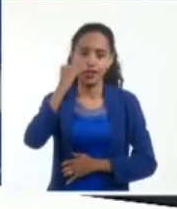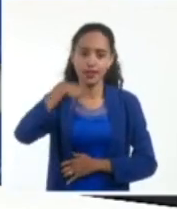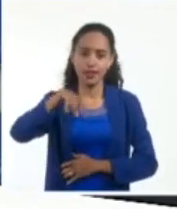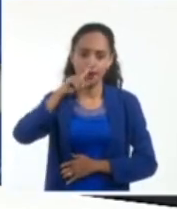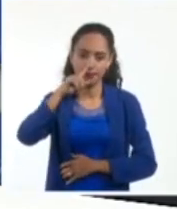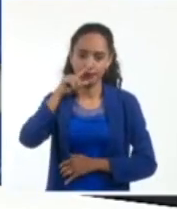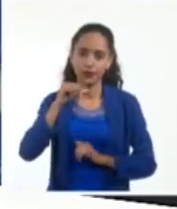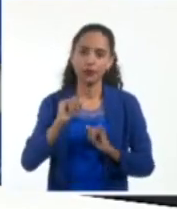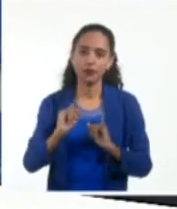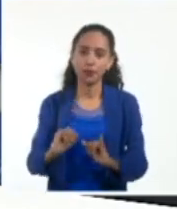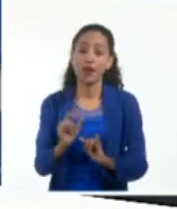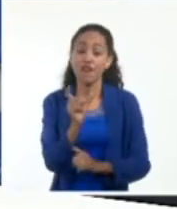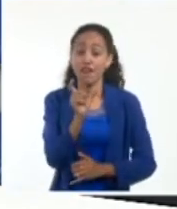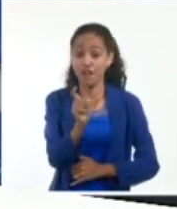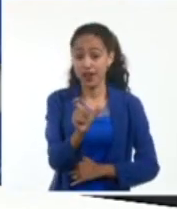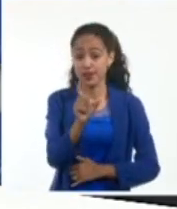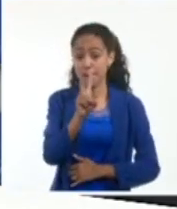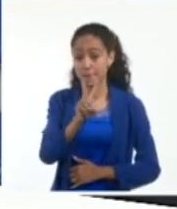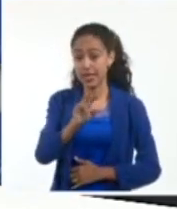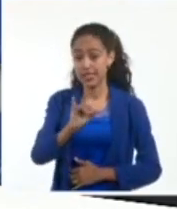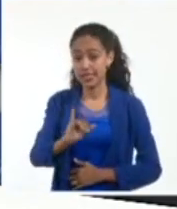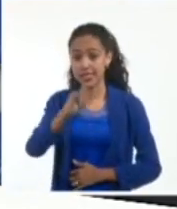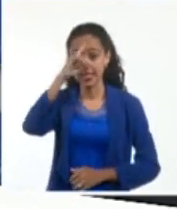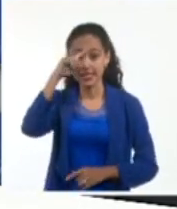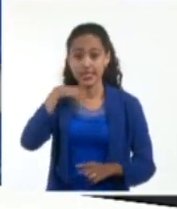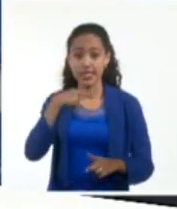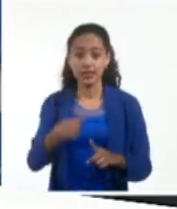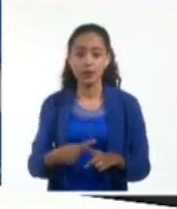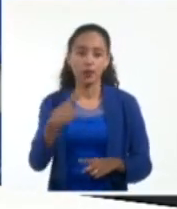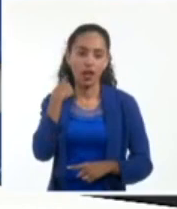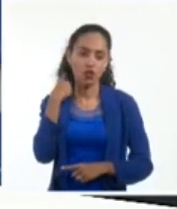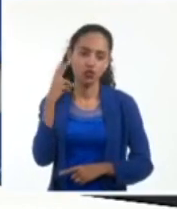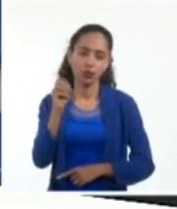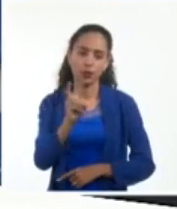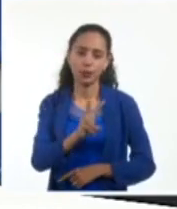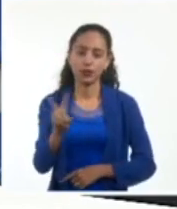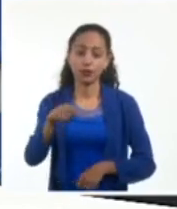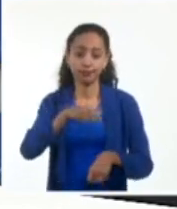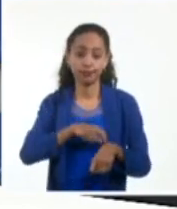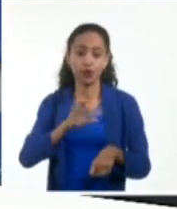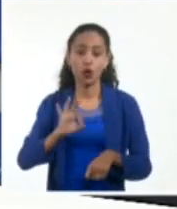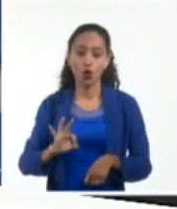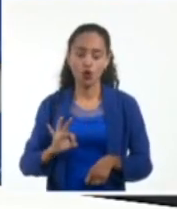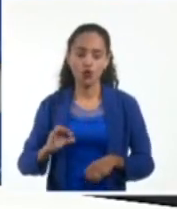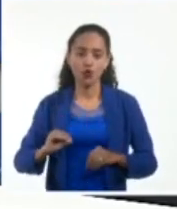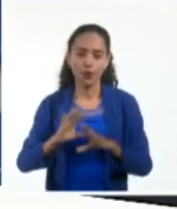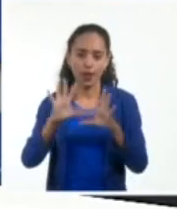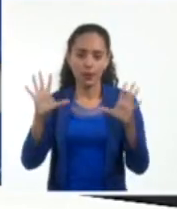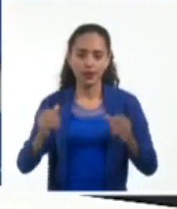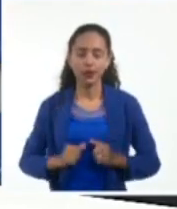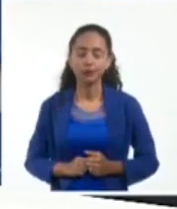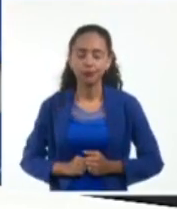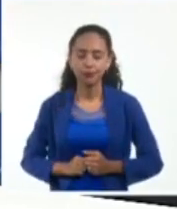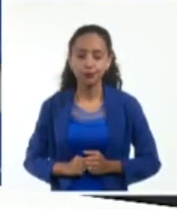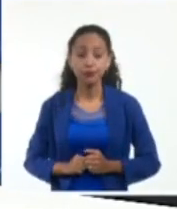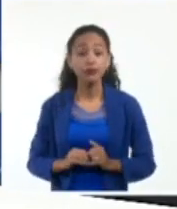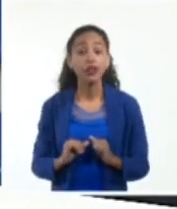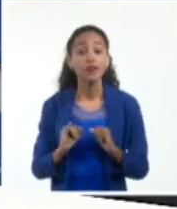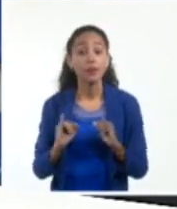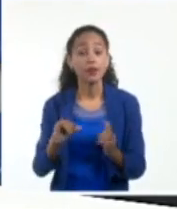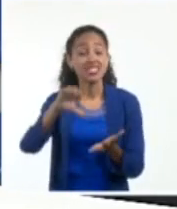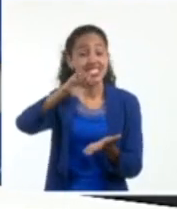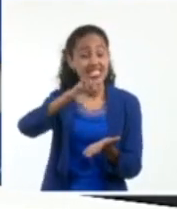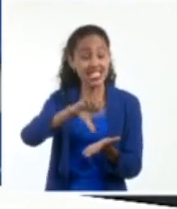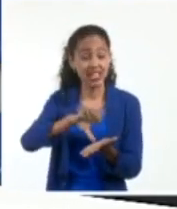Ian, con fecha de este 26 de septiembre de 2022 a las 8 horas. De acuerdo con la información del Centro